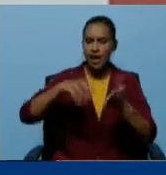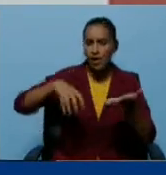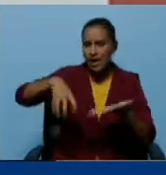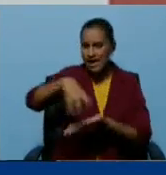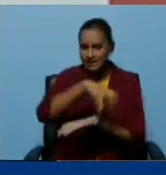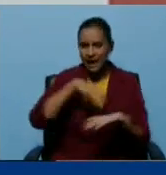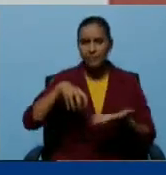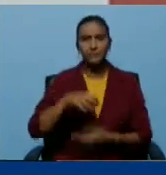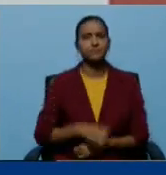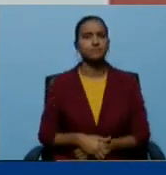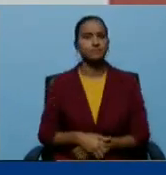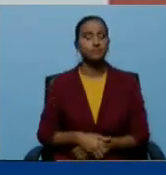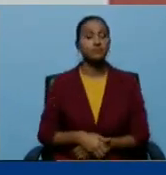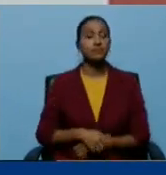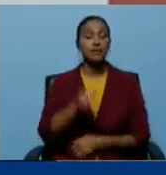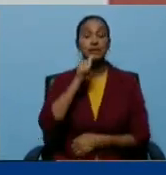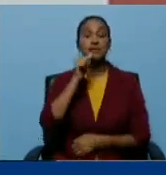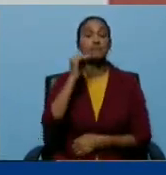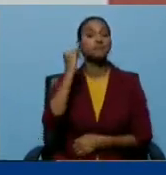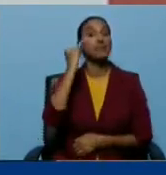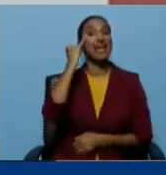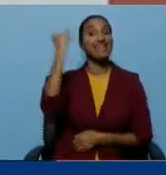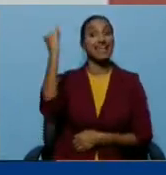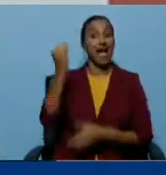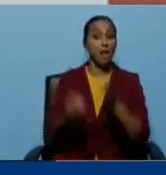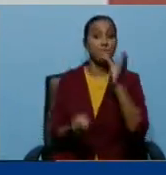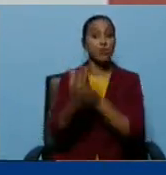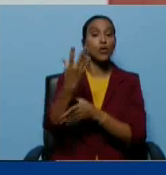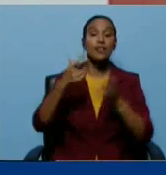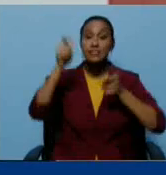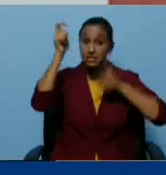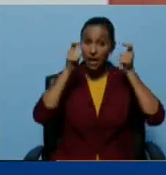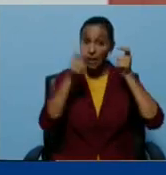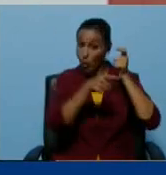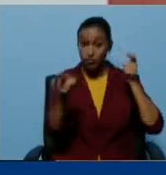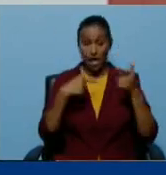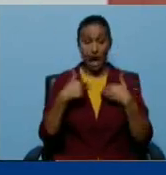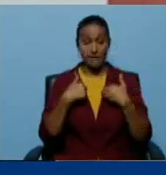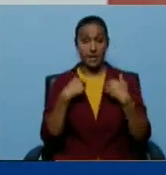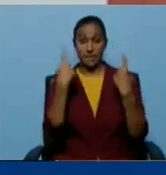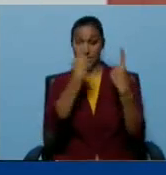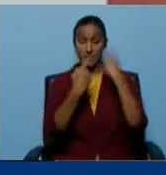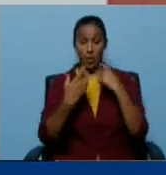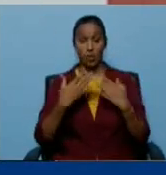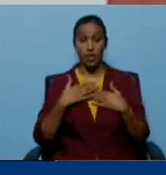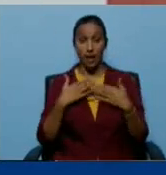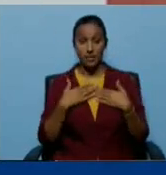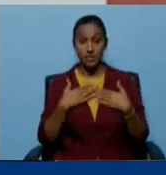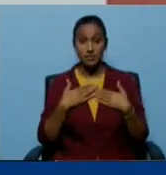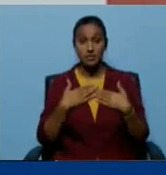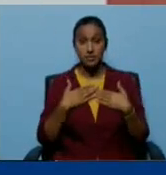Es la creación de Hugo Chávez. Si ustedes me preguntan, entre 100